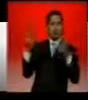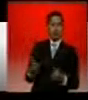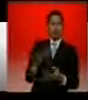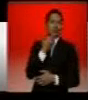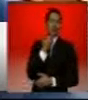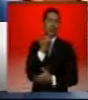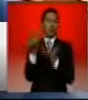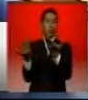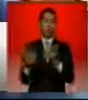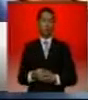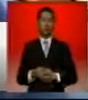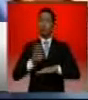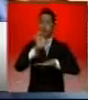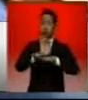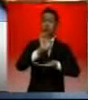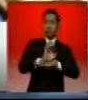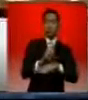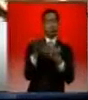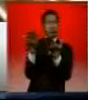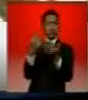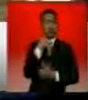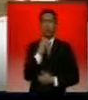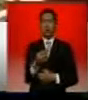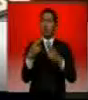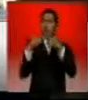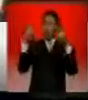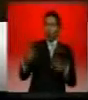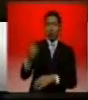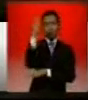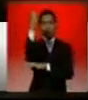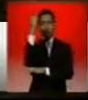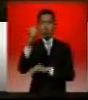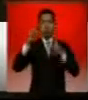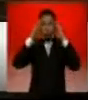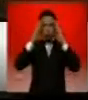todos los instrumentos vigilantes de estos derechos y cree que el